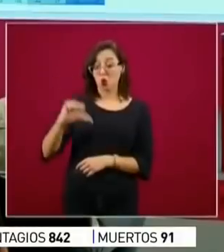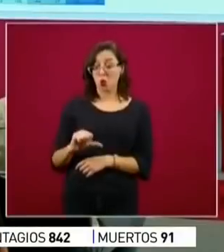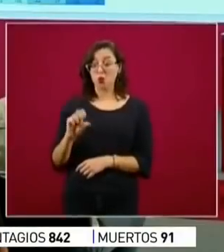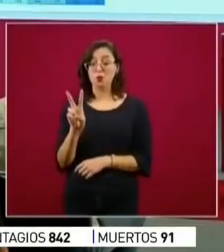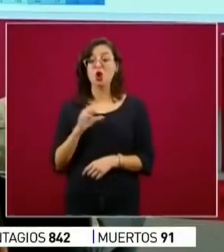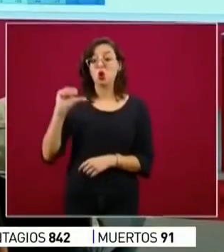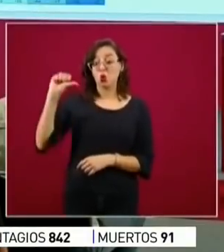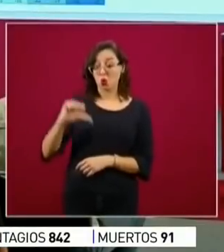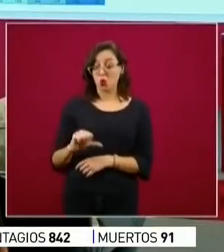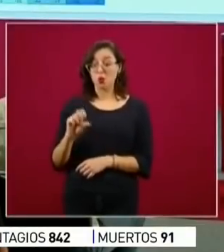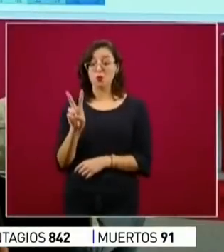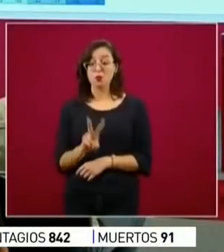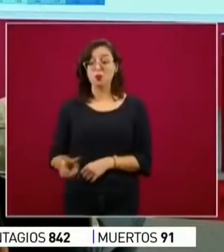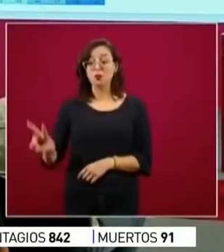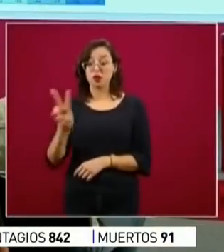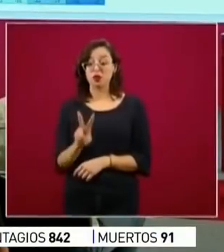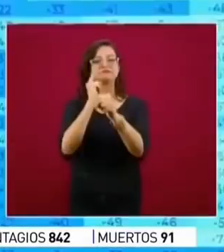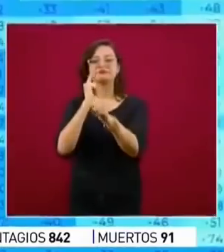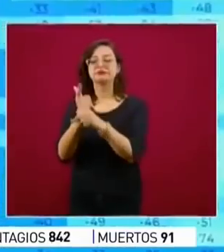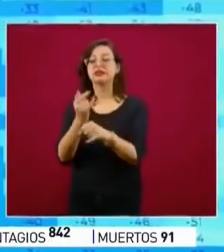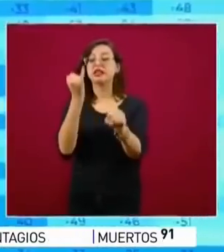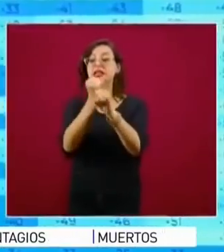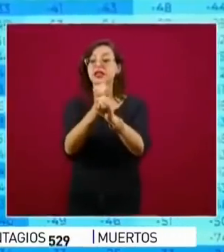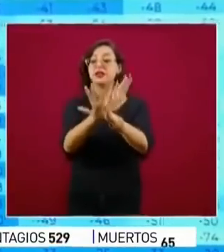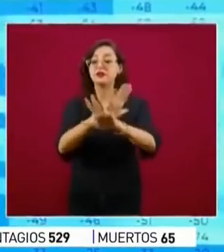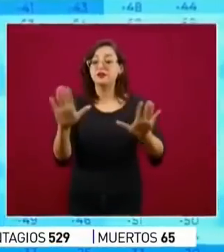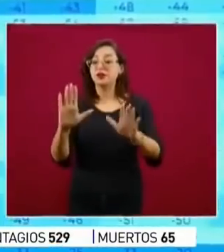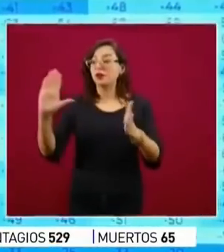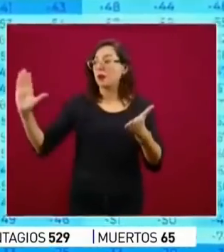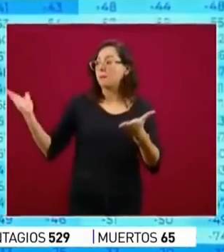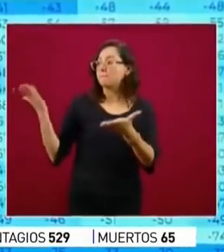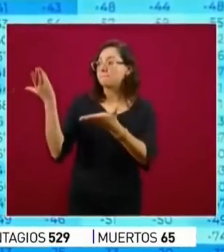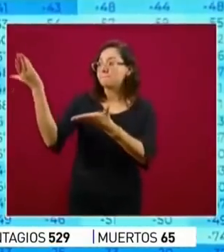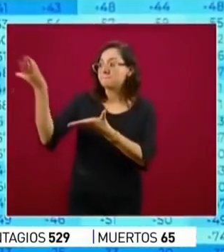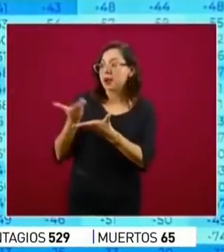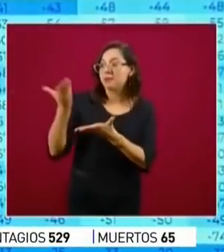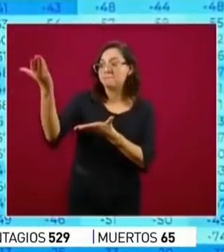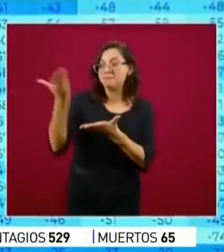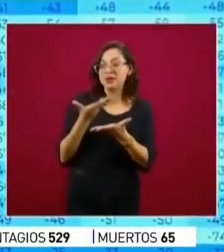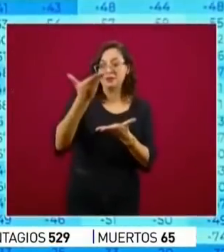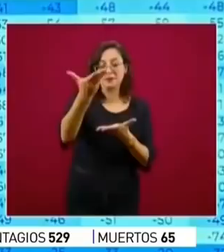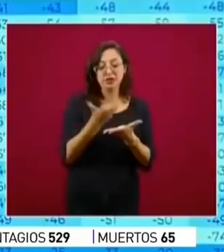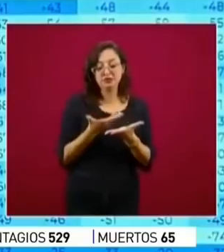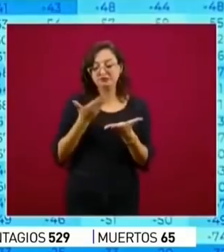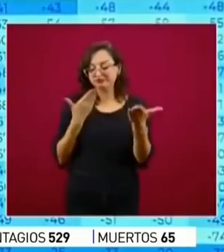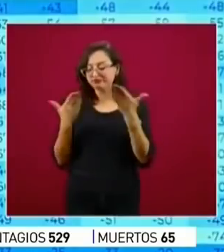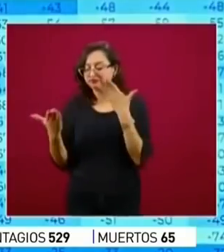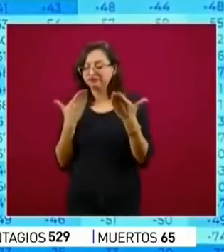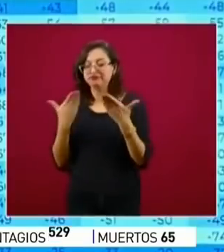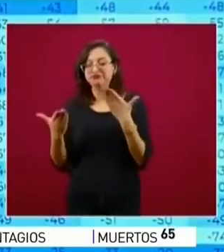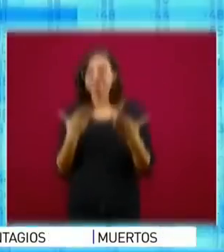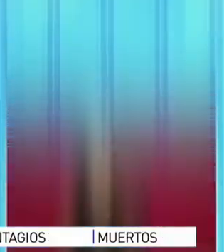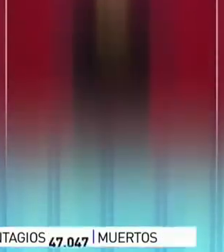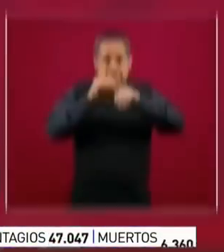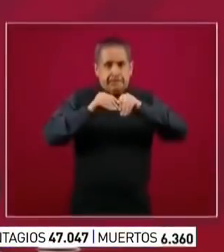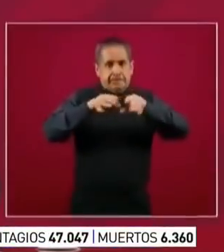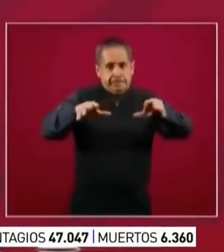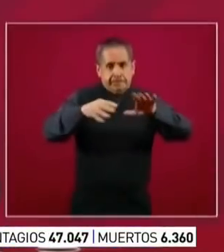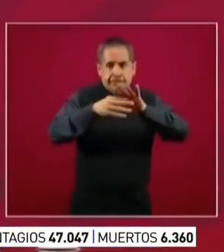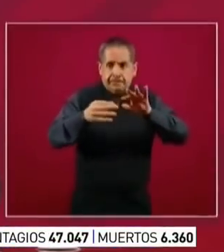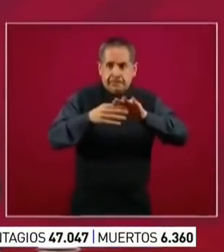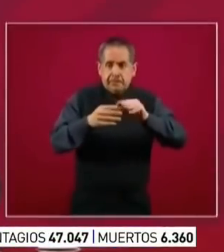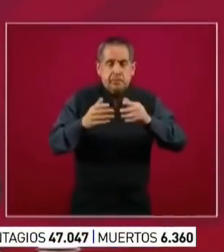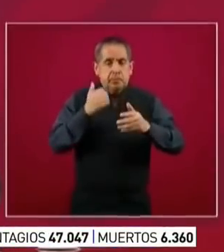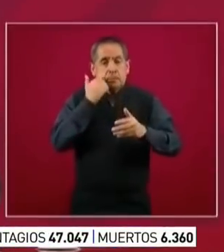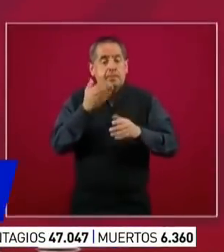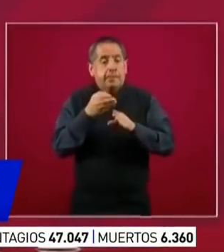El viernes, el subsecretario de Salud, Hugo López-Gatell, habló sobre la discrepancia de datos del gobierno federal y los estatales. Quiero